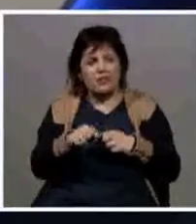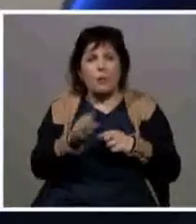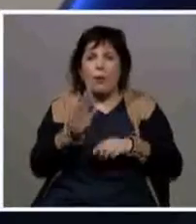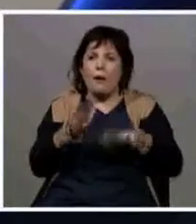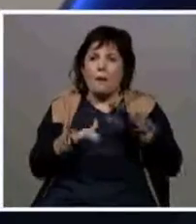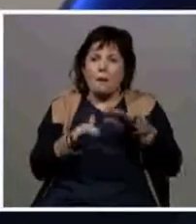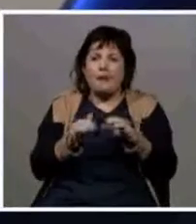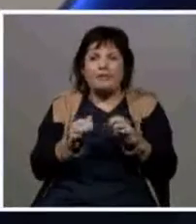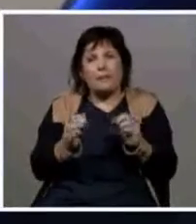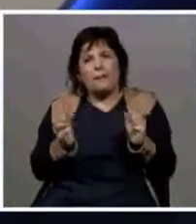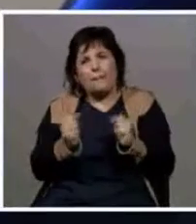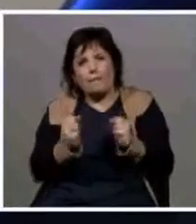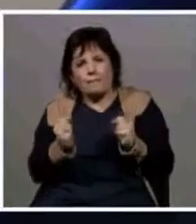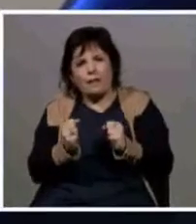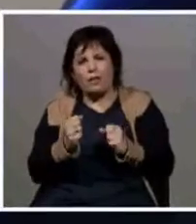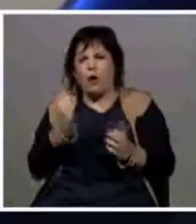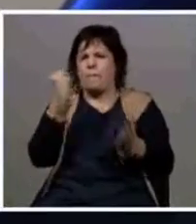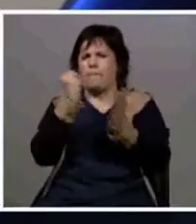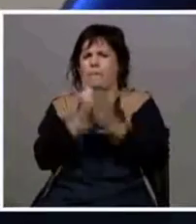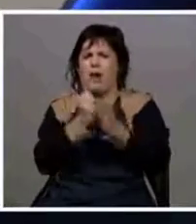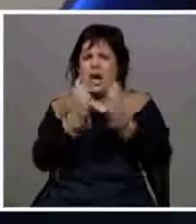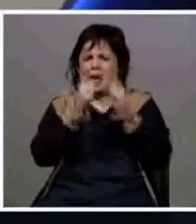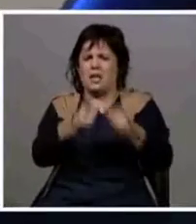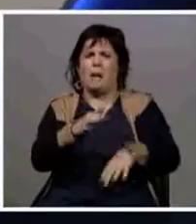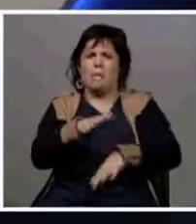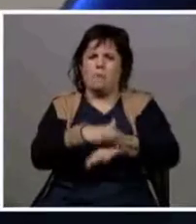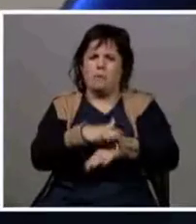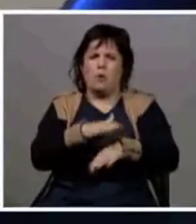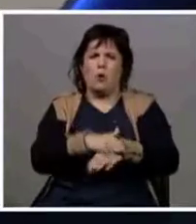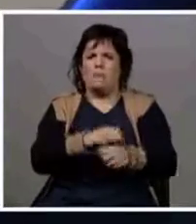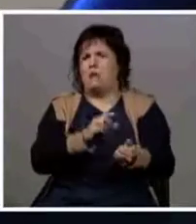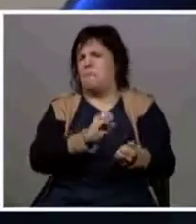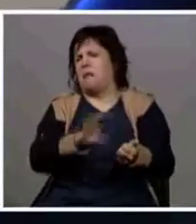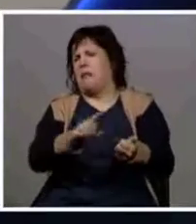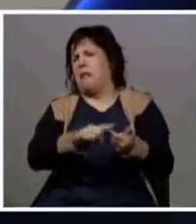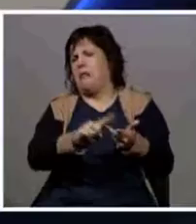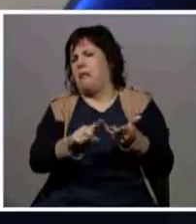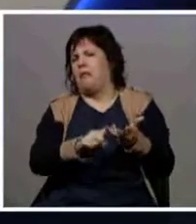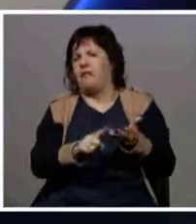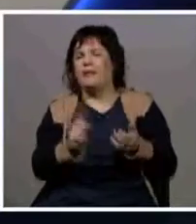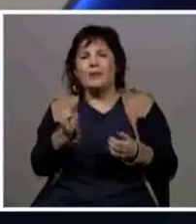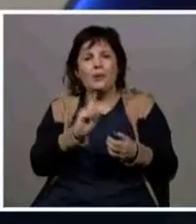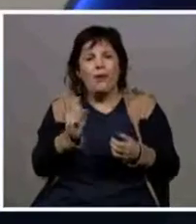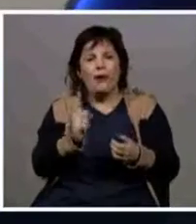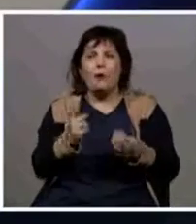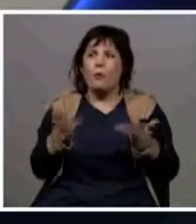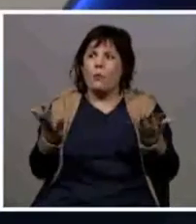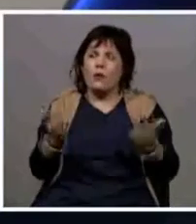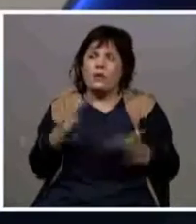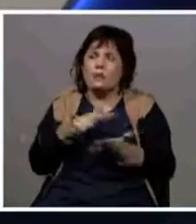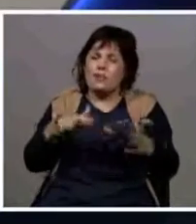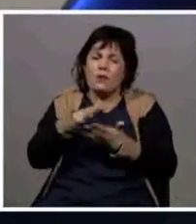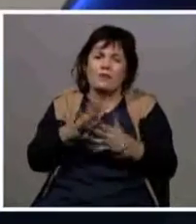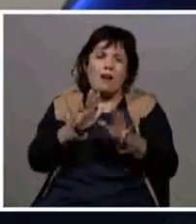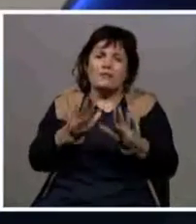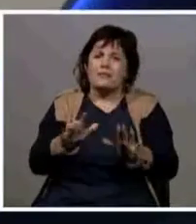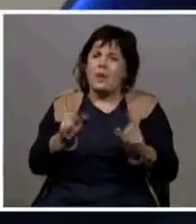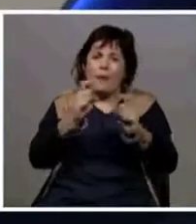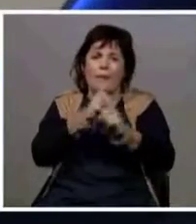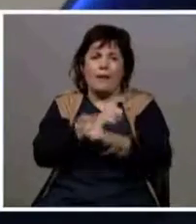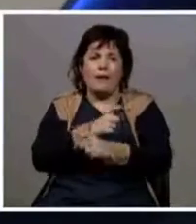este de que será se estigmatice de que se les enjuicie moralmente no se trata de eso se trata de si bolt estamos frente a una situación compleja